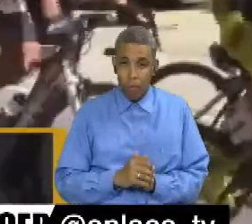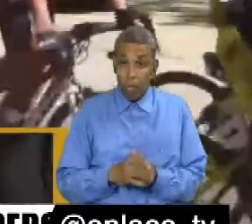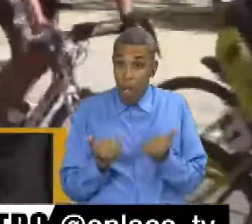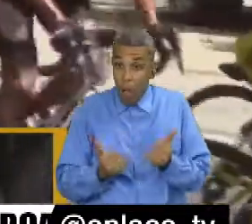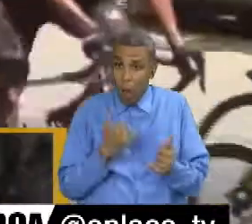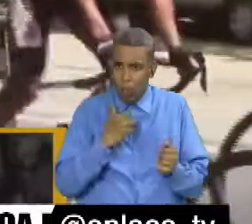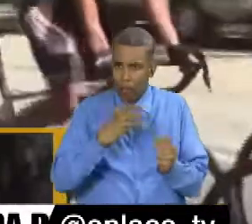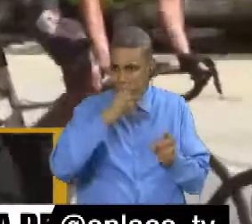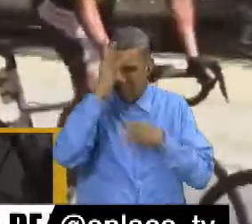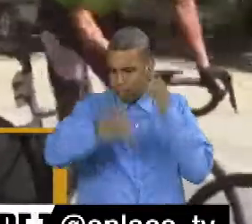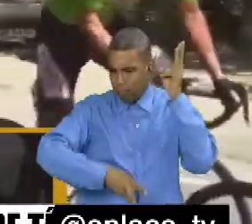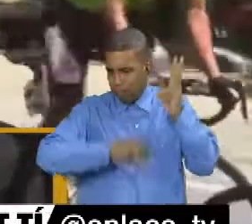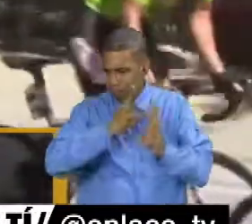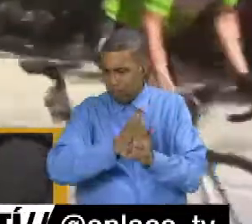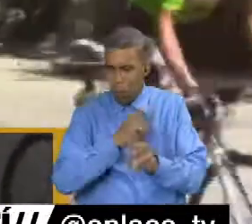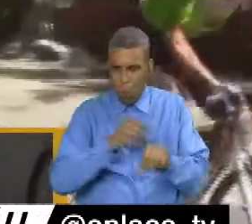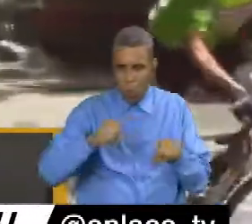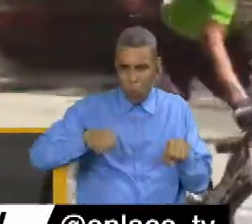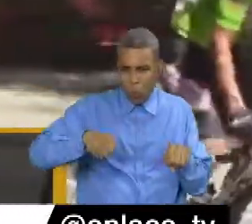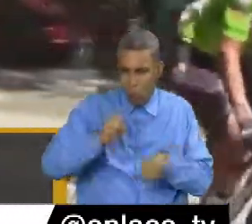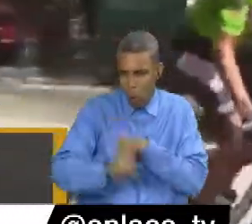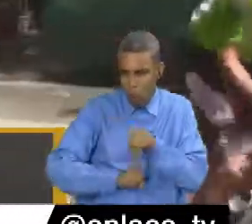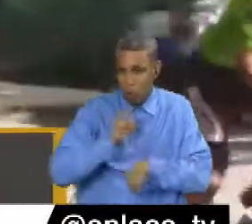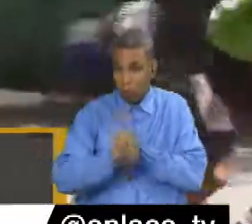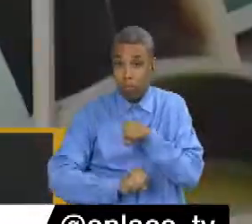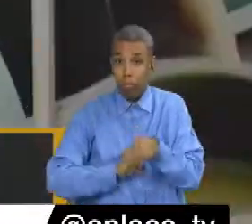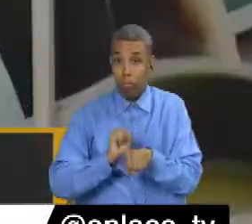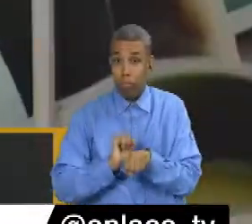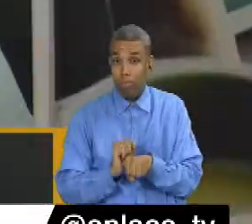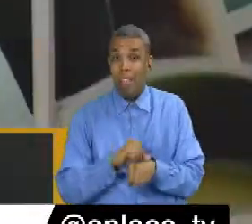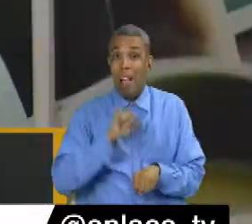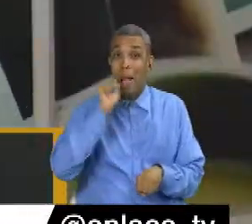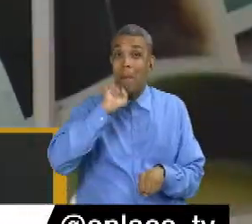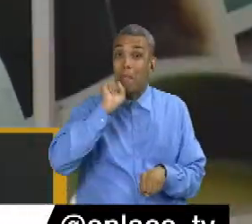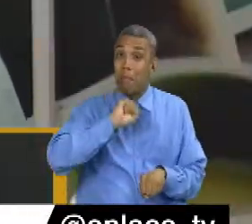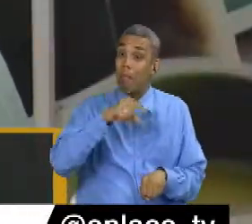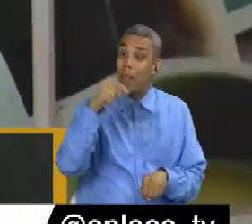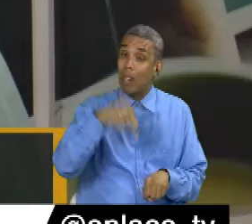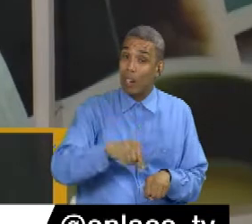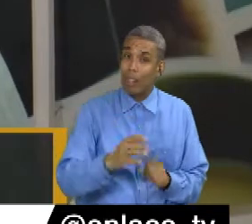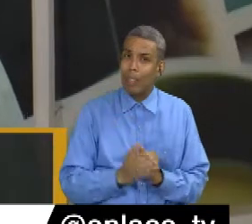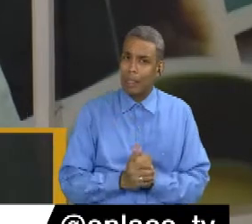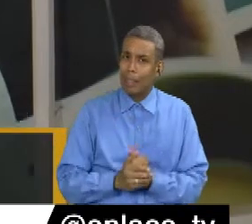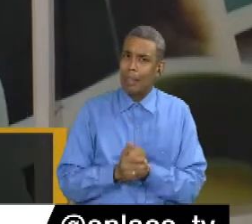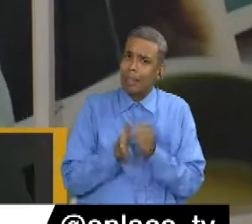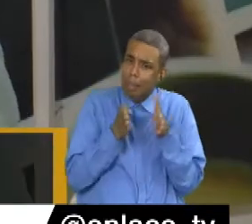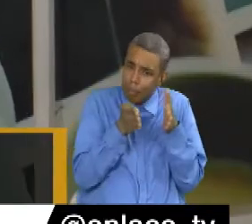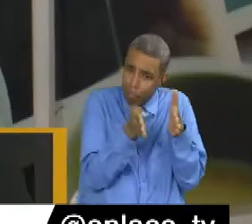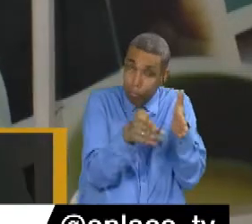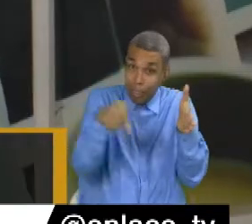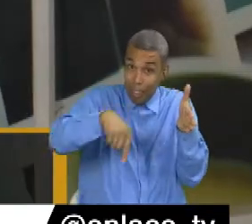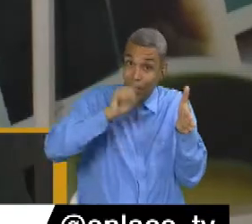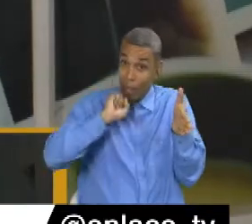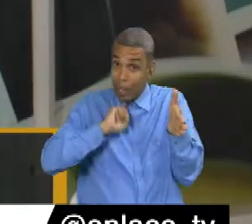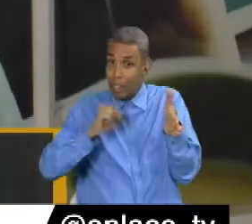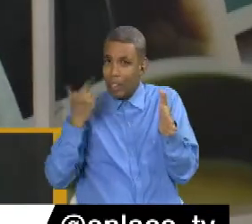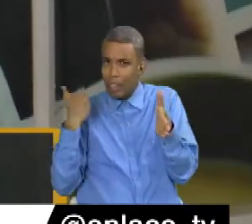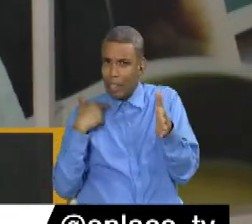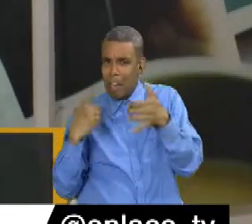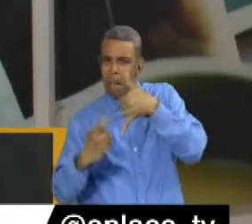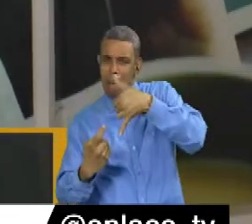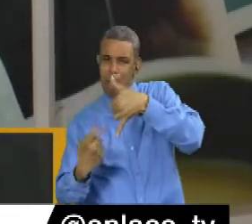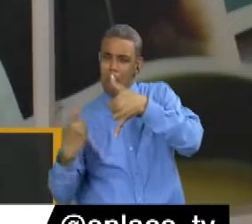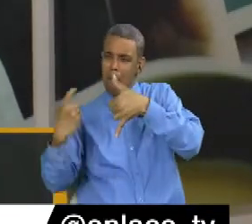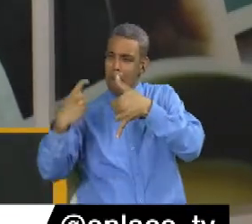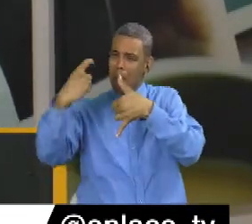Barranca Bermeja le correspondió luego de algunos años ser sede, tener el honor de recibir la Vuelta a Colombia. Esperamos que el recibimiento